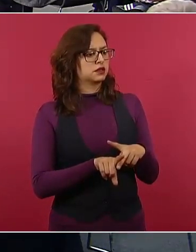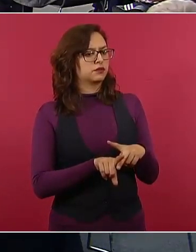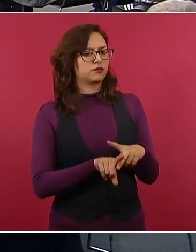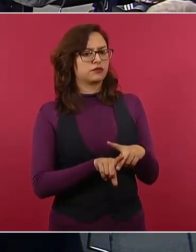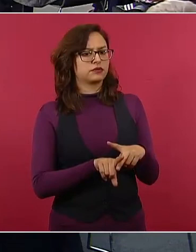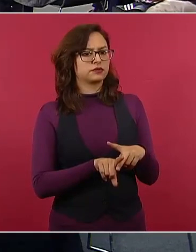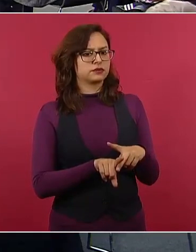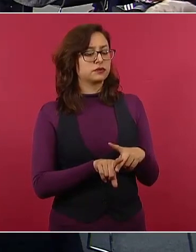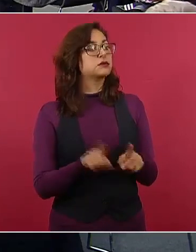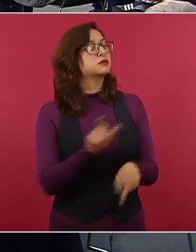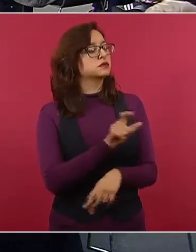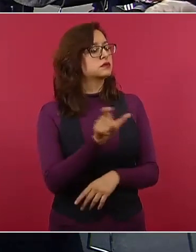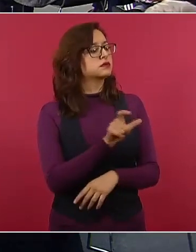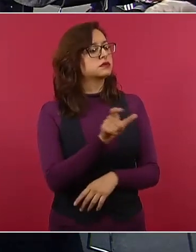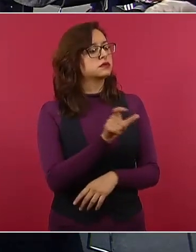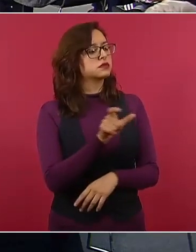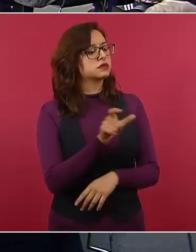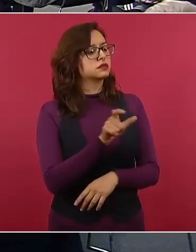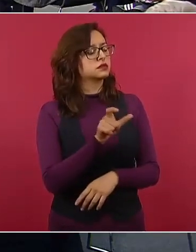Óscar, ¿cuándo?